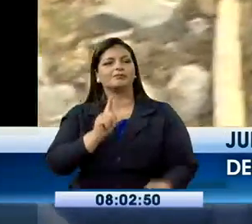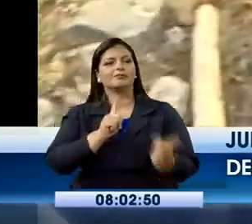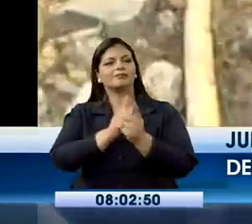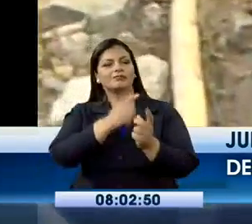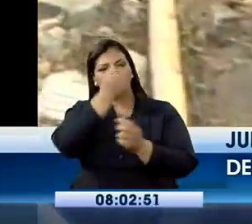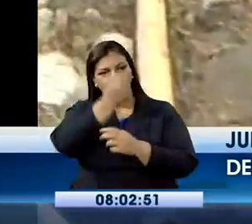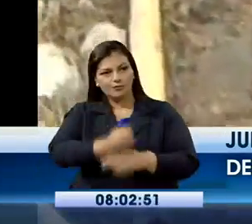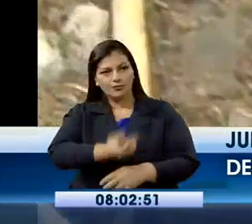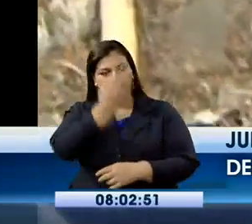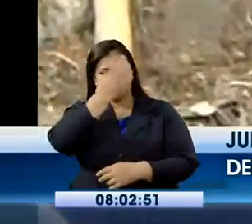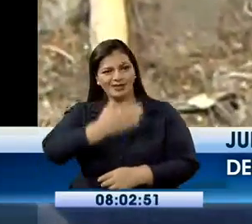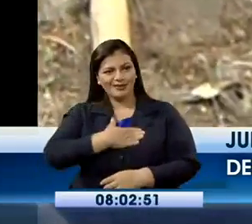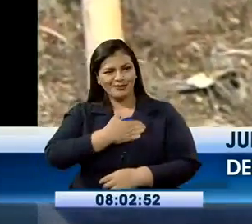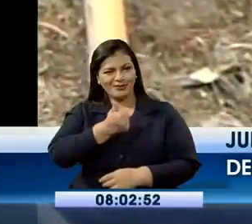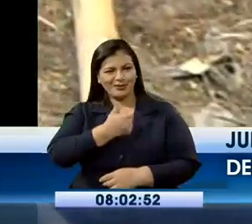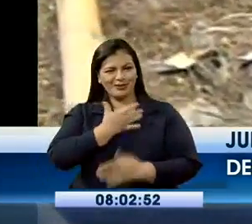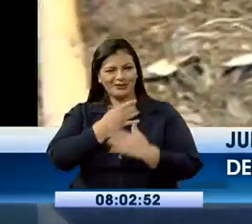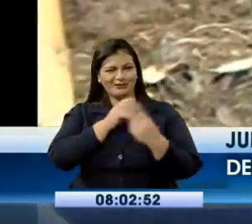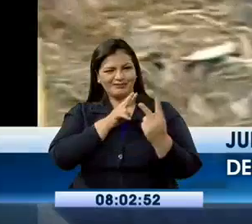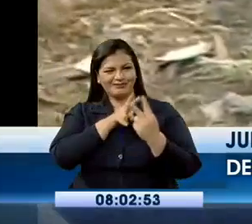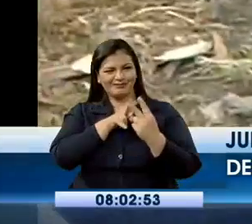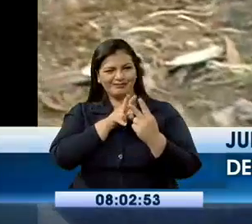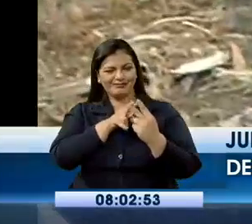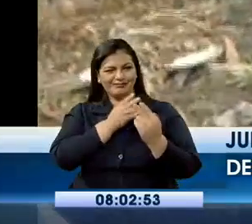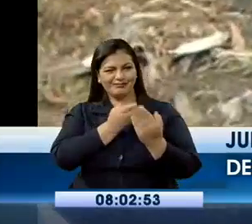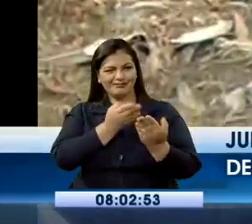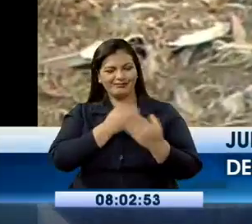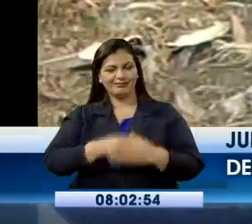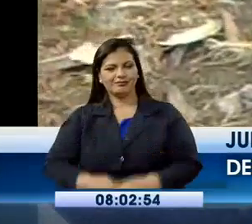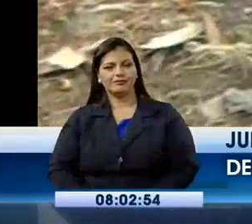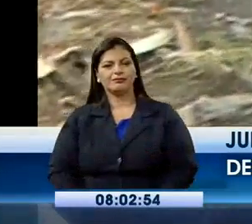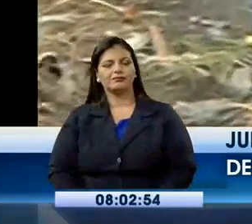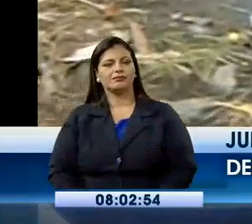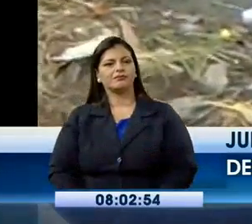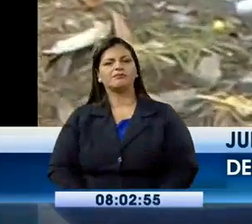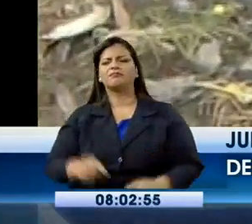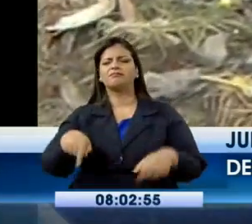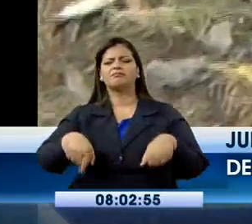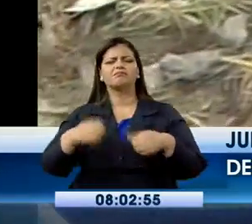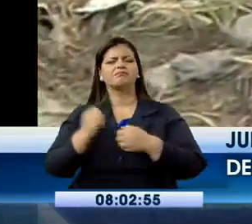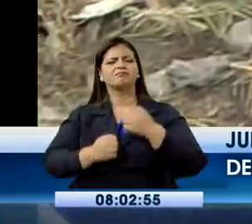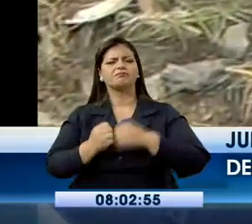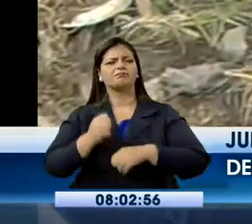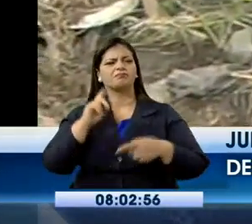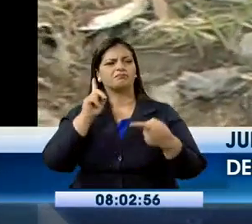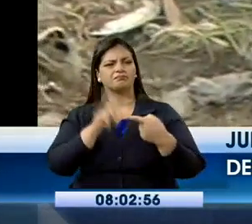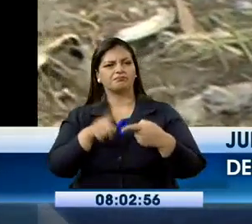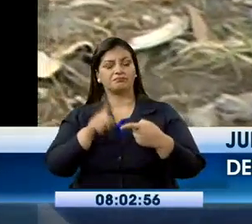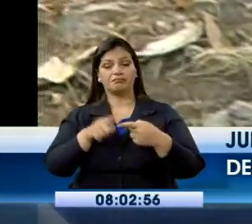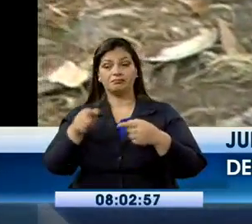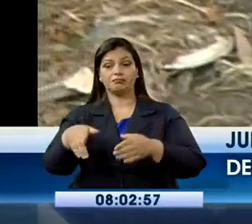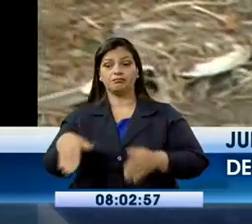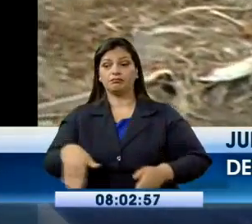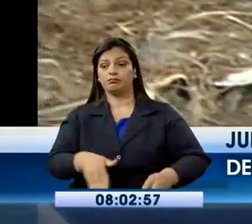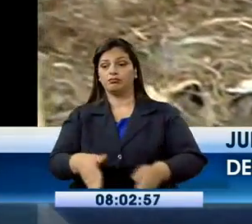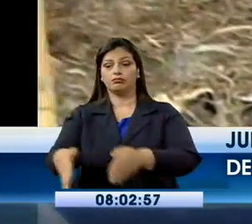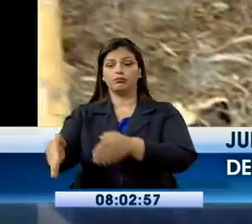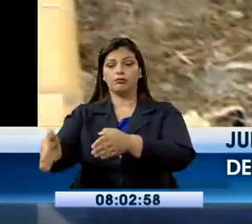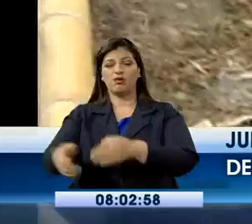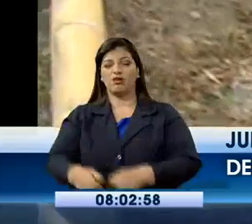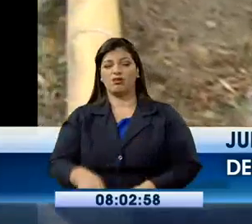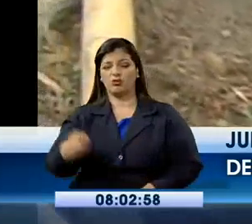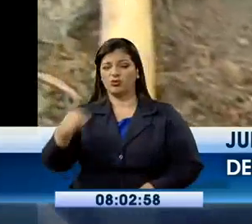honor conocerlo. Bueno, el problema de la zanja es uno. Los materiales, y creo que ustedes aparte tienen otro problema,